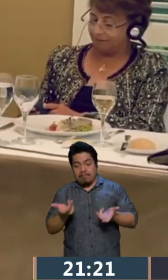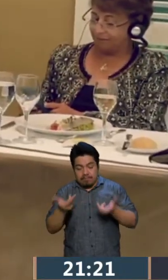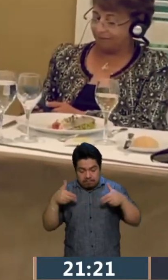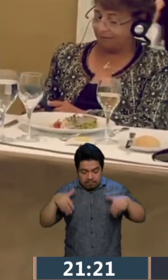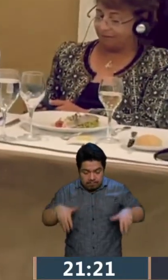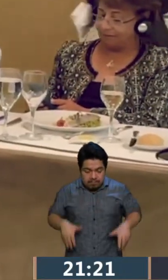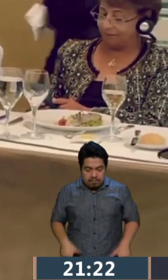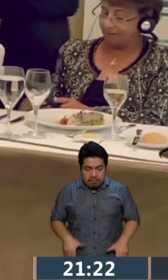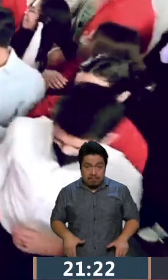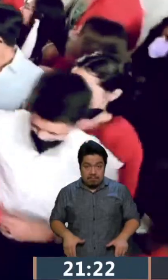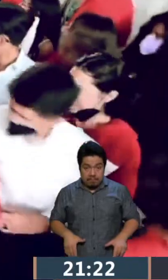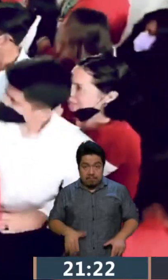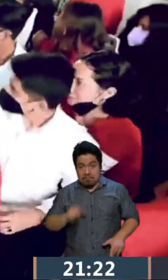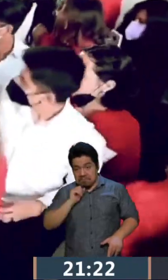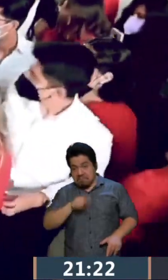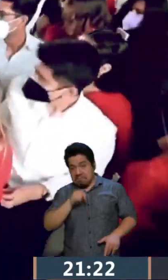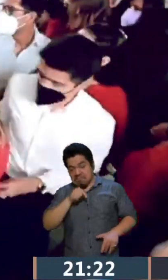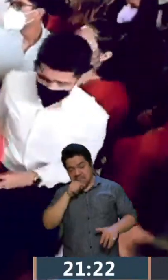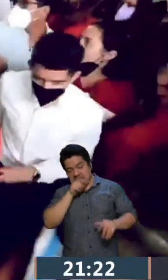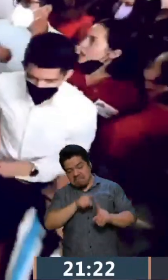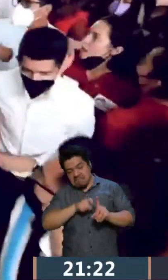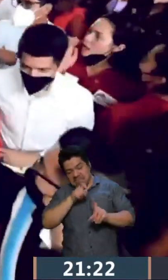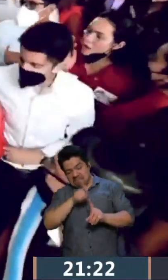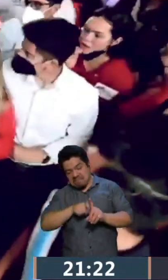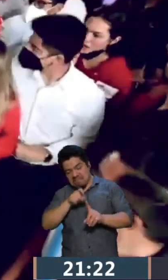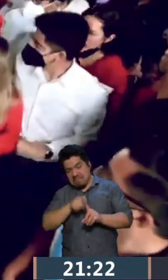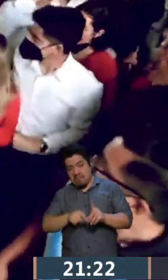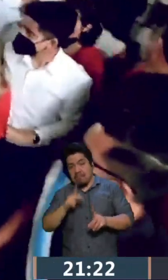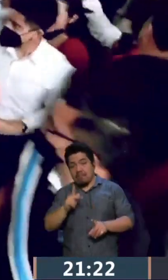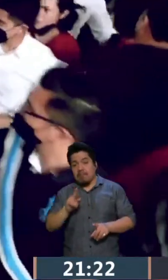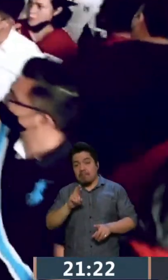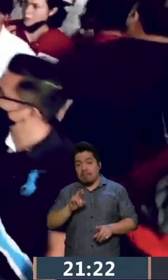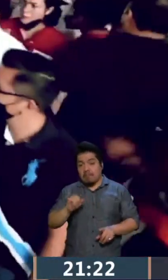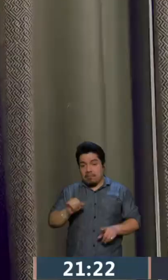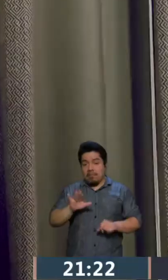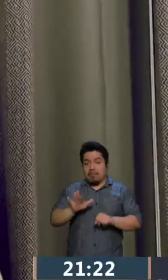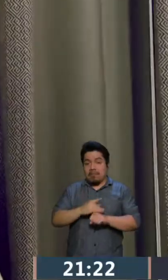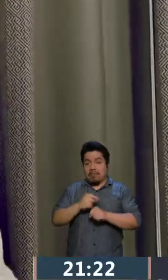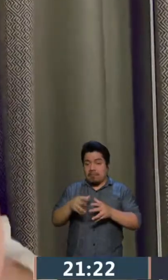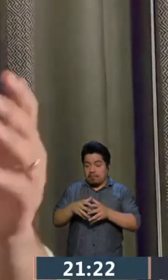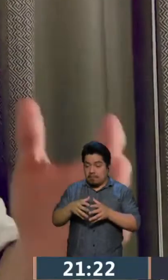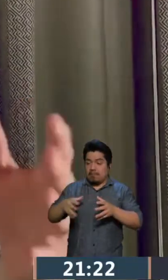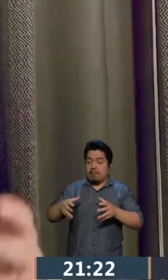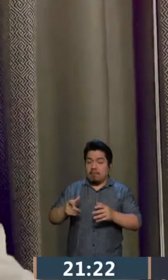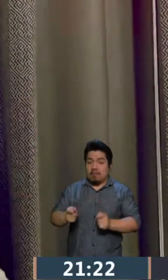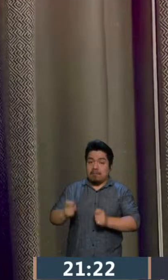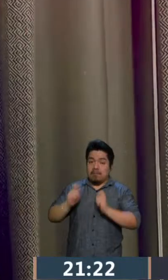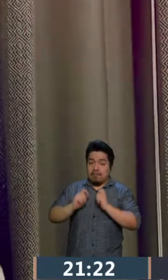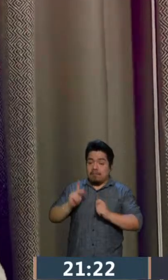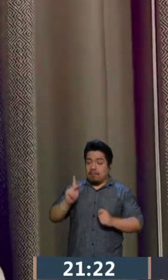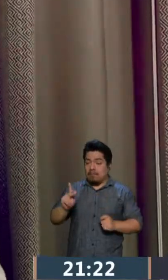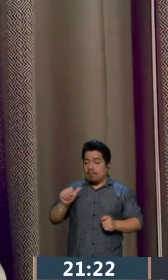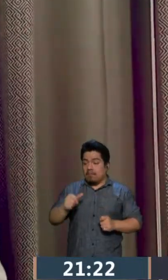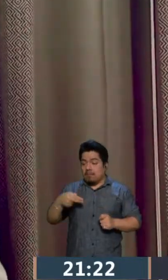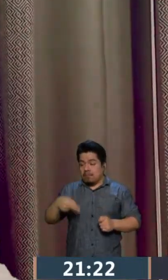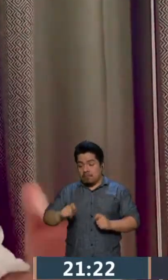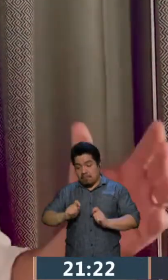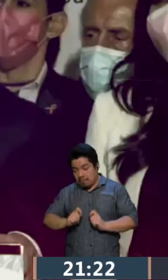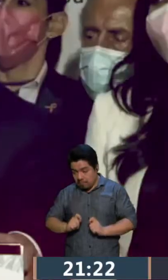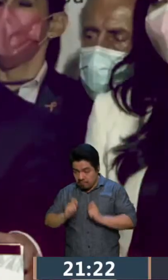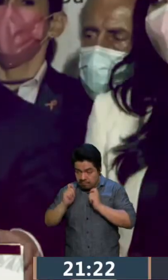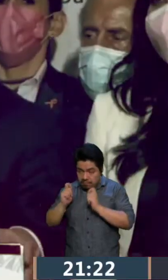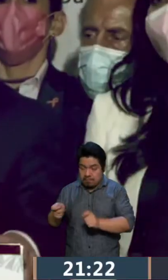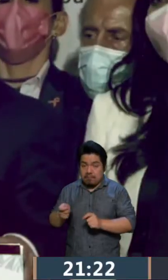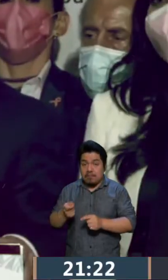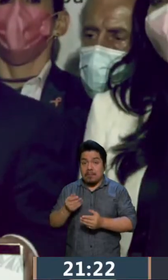ilícito. Además, ha sido fuertemente criticado dentro del PRI por haber ampliado su mandato, haber aceptado que el PAN impusiera candidatos en la coalición